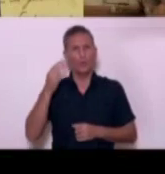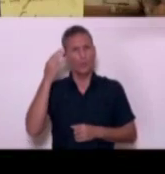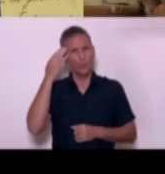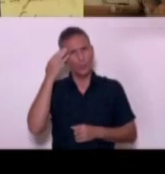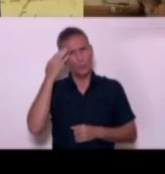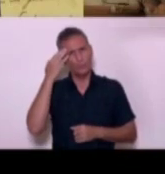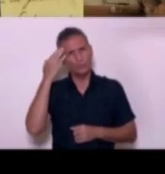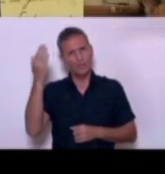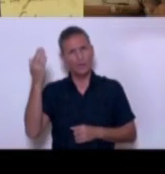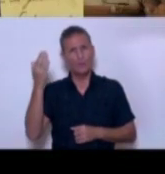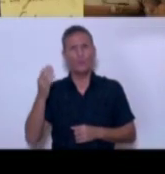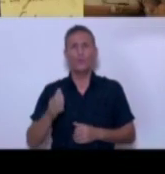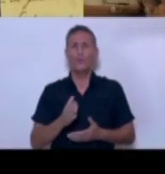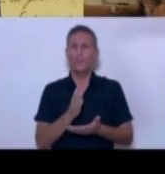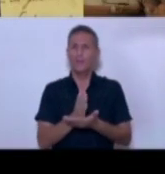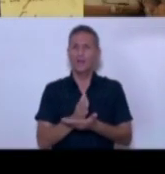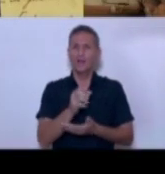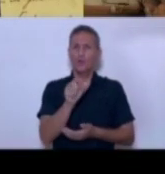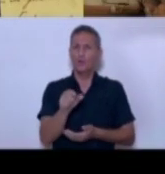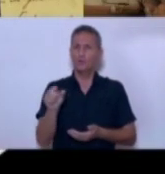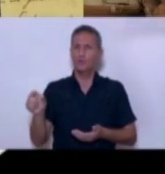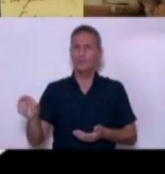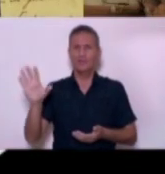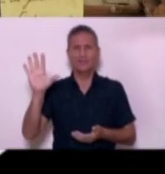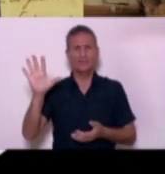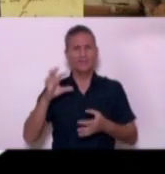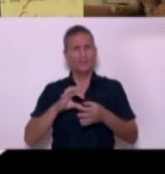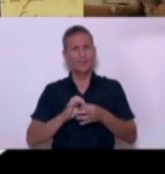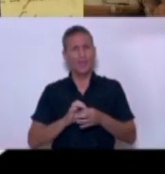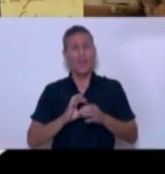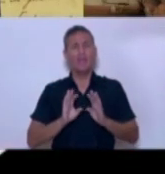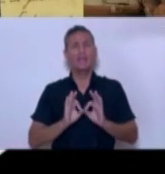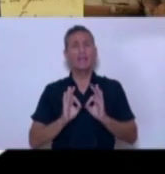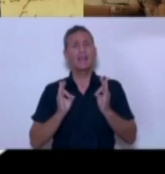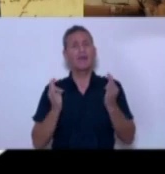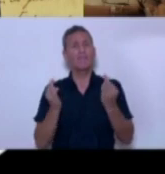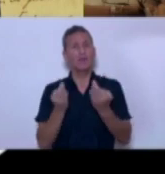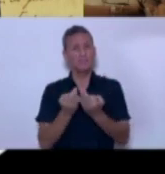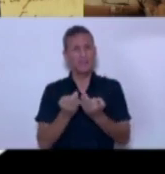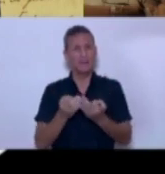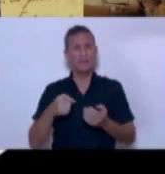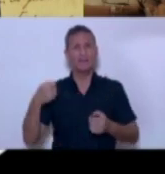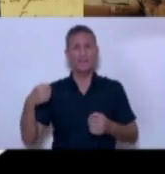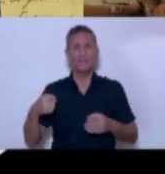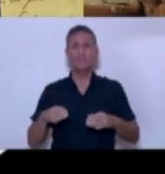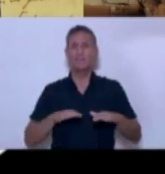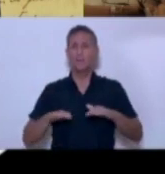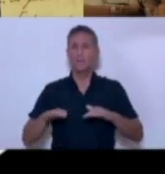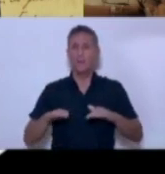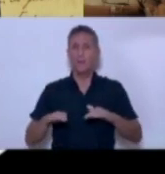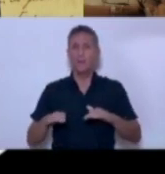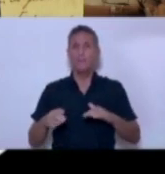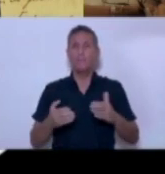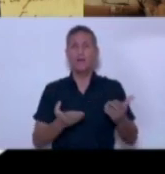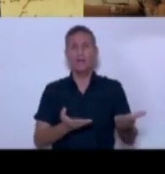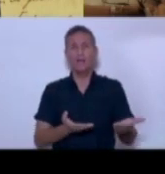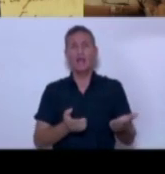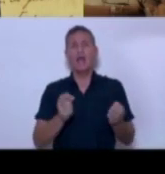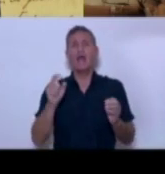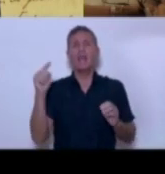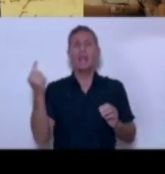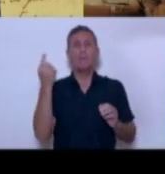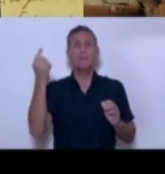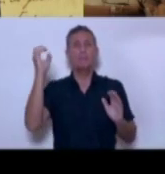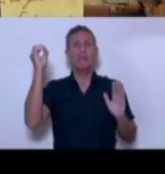cariñoso saludo para los alumnos de quinto grado y las familias que ya deben estar preparadas para recibir las primeras